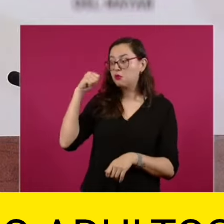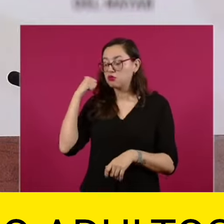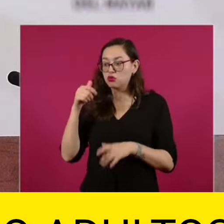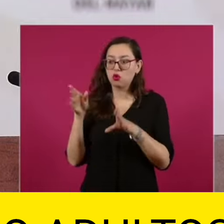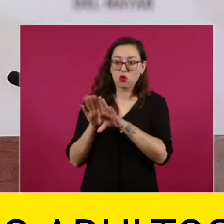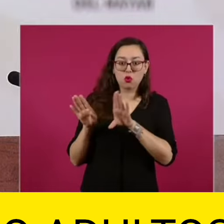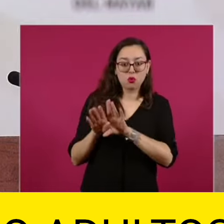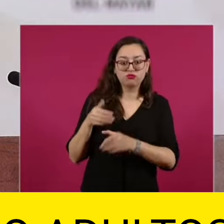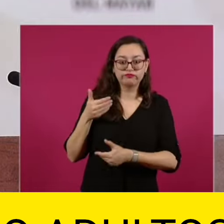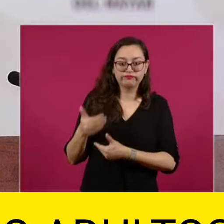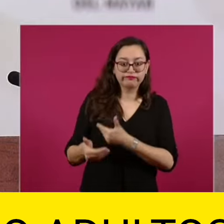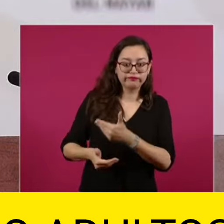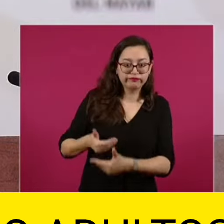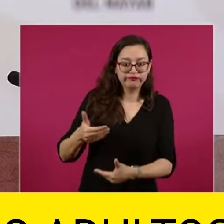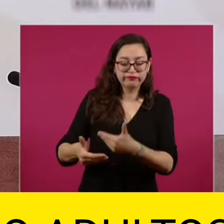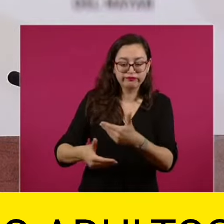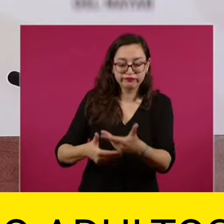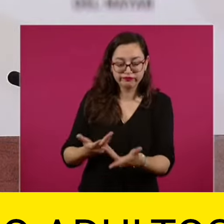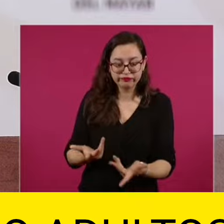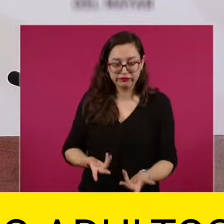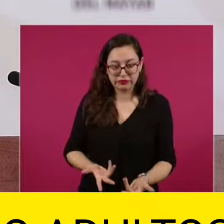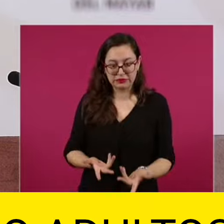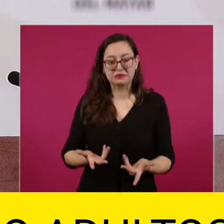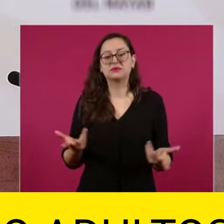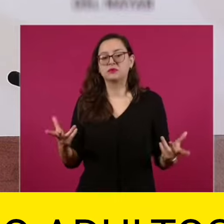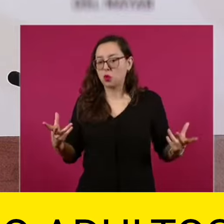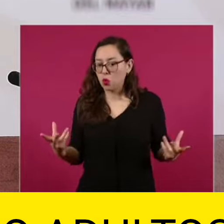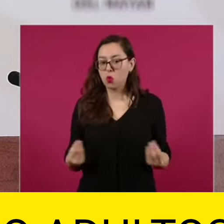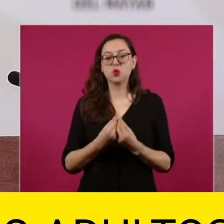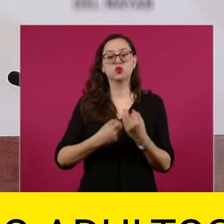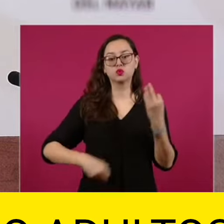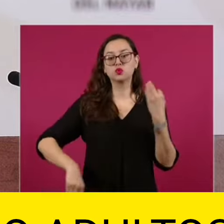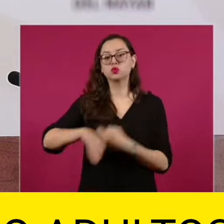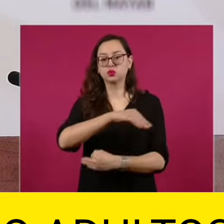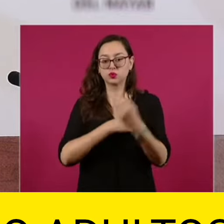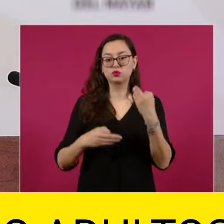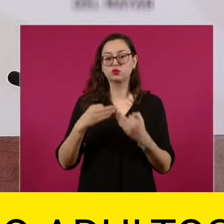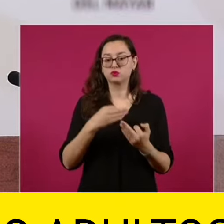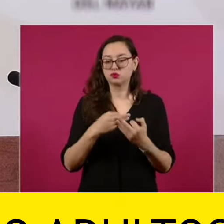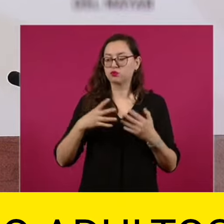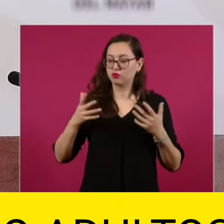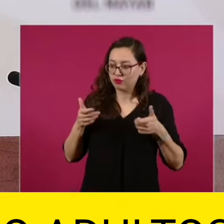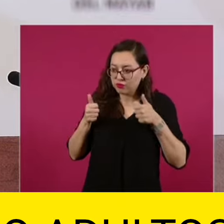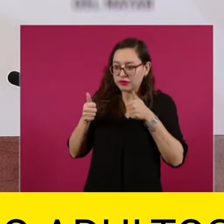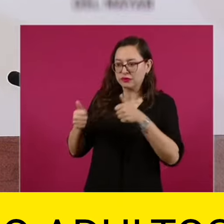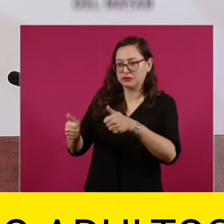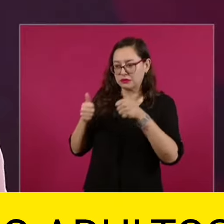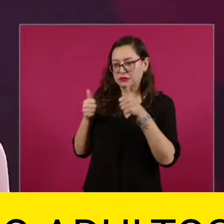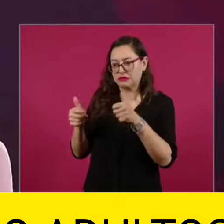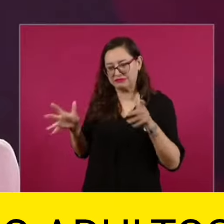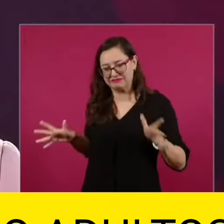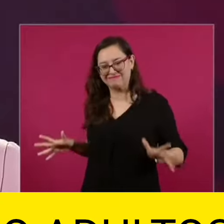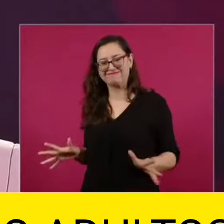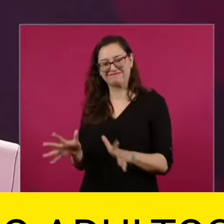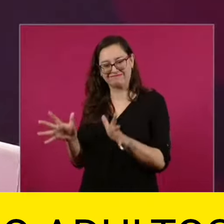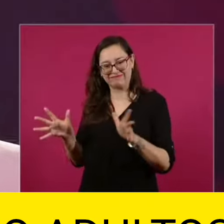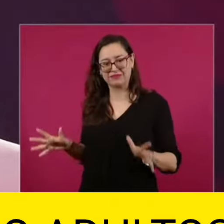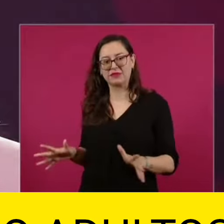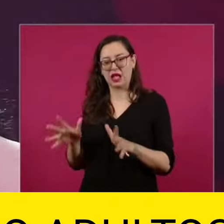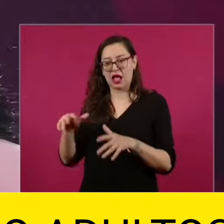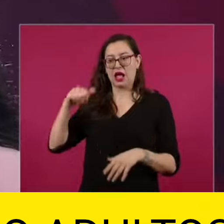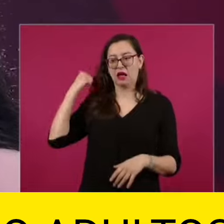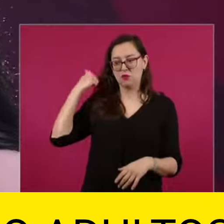saben, hemos entre todos participado en el gobierno de México en apoyo al puerto de Acapulco y a